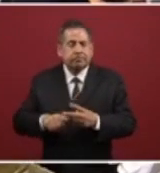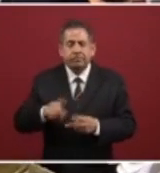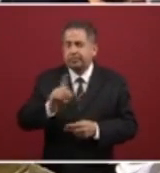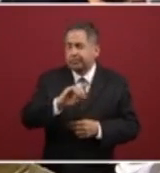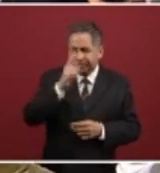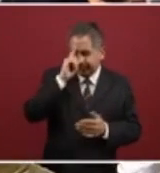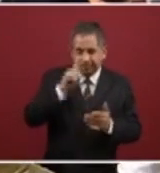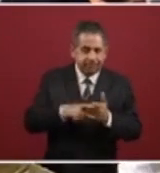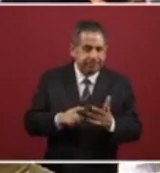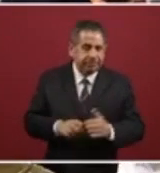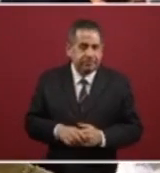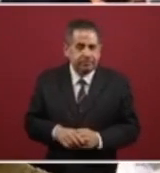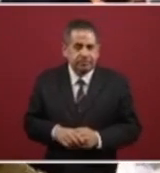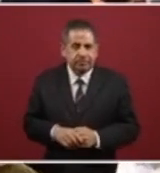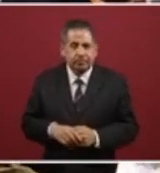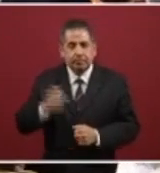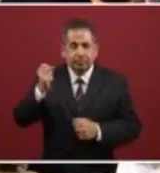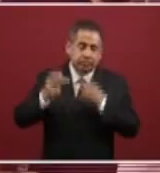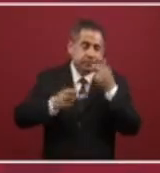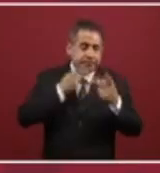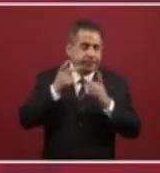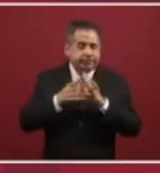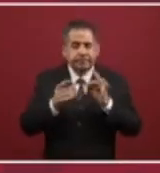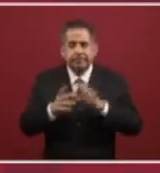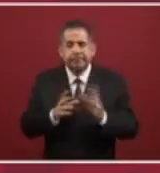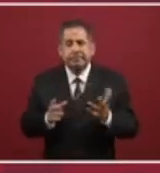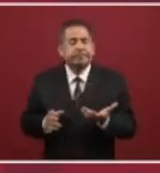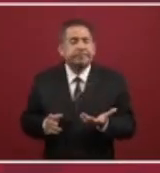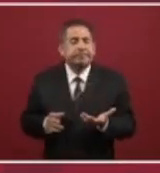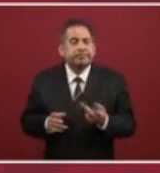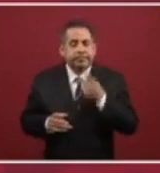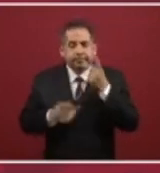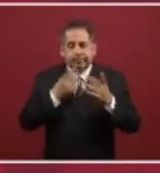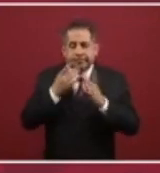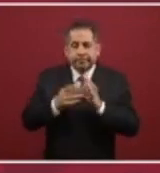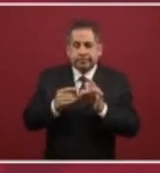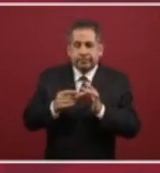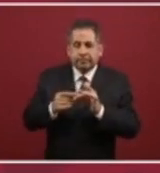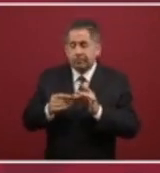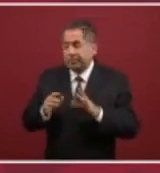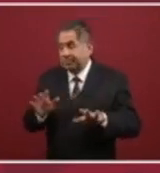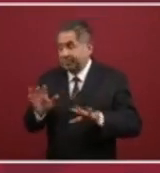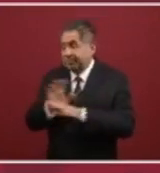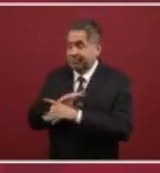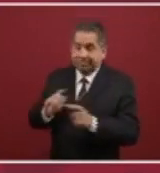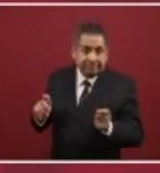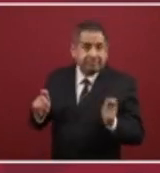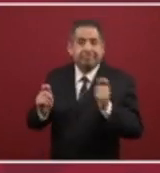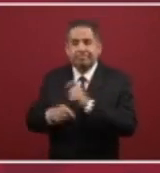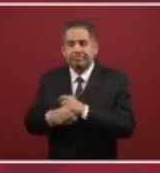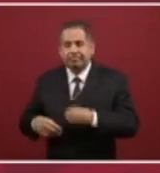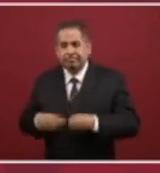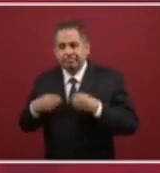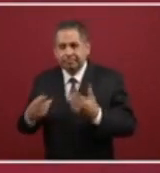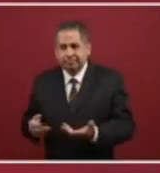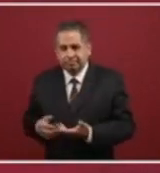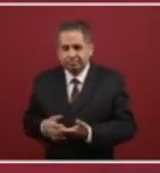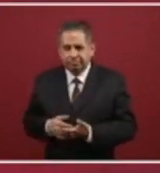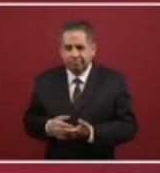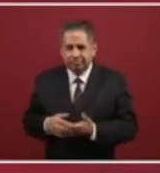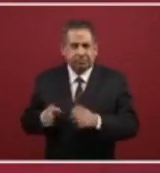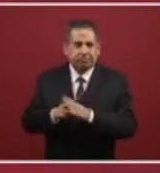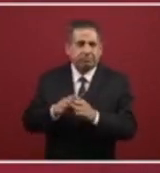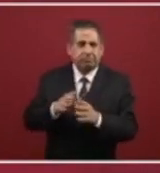sea un discurso, porque un discurso no sería capaz de hacer un cambio de ese tamaño. Y si así fuera, sería muy sencillo de